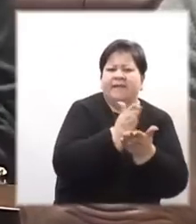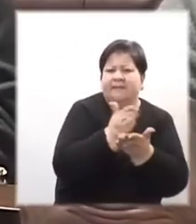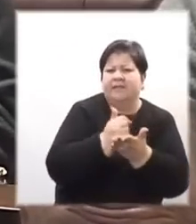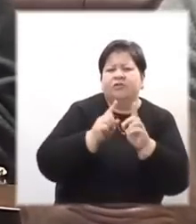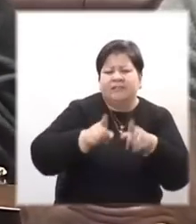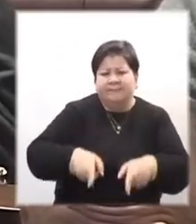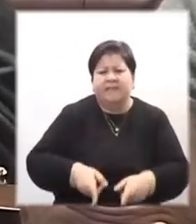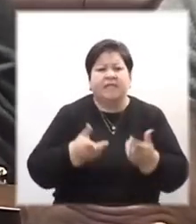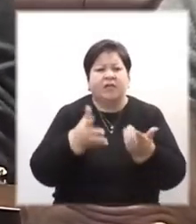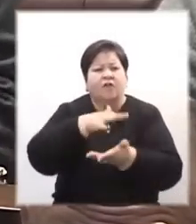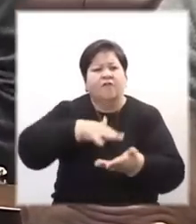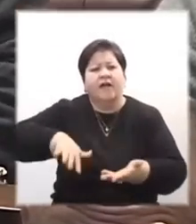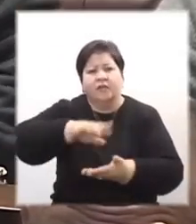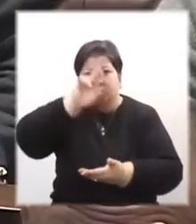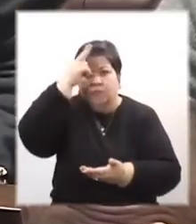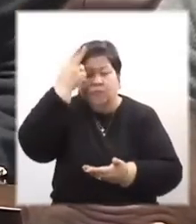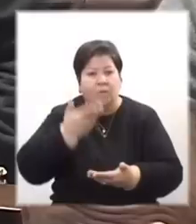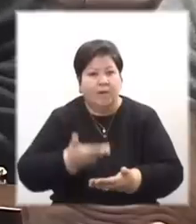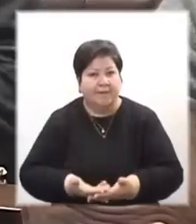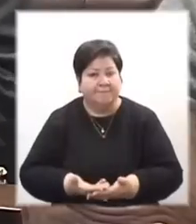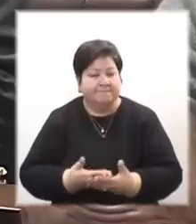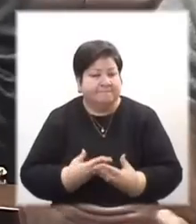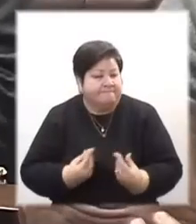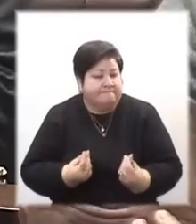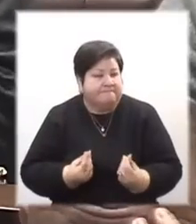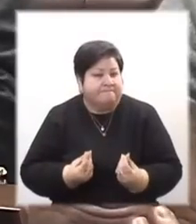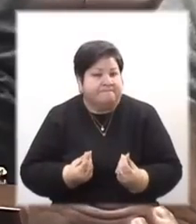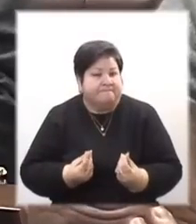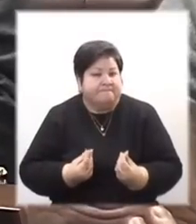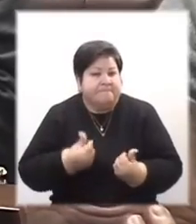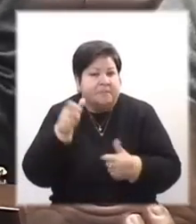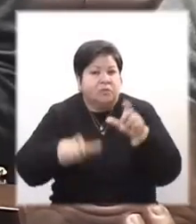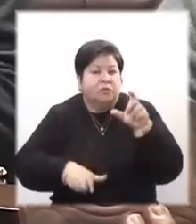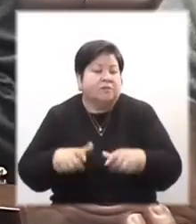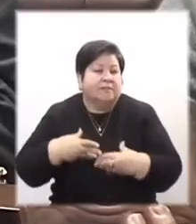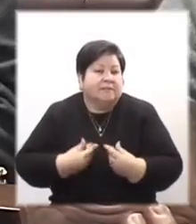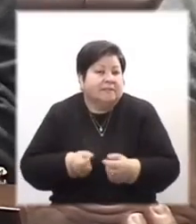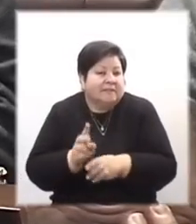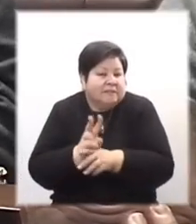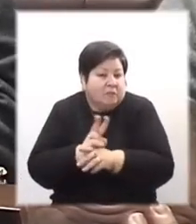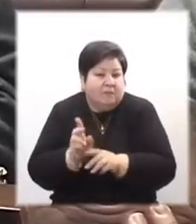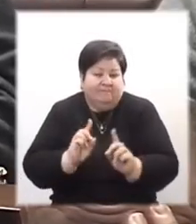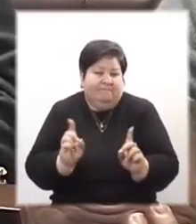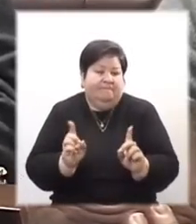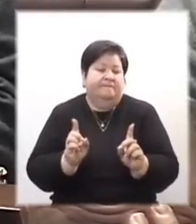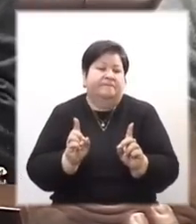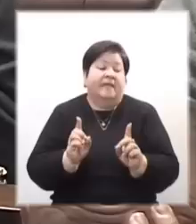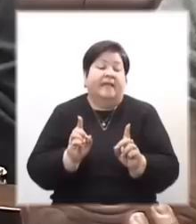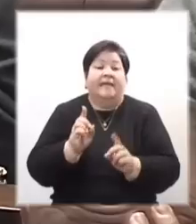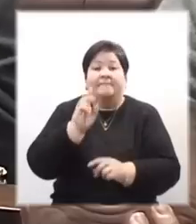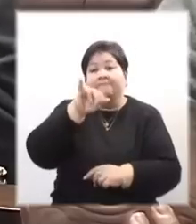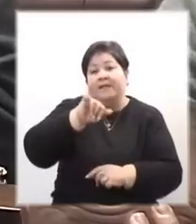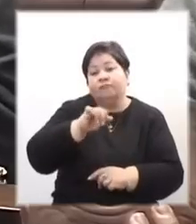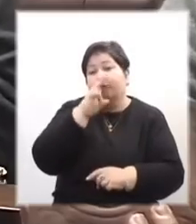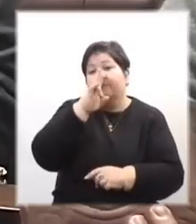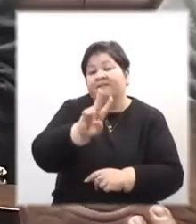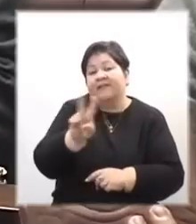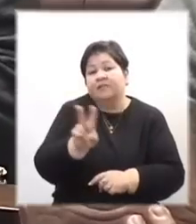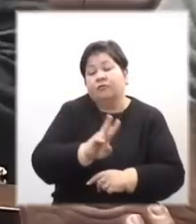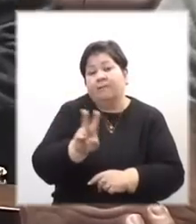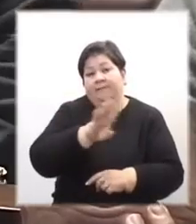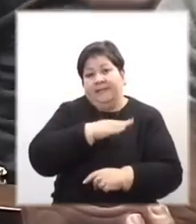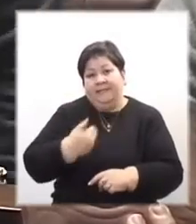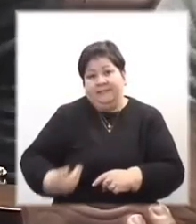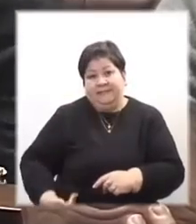barrios de nuestro país. El ministro presentó en mayo del 2022 al presidente de la República un plan